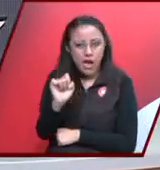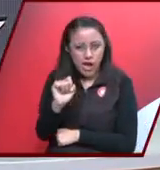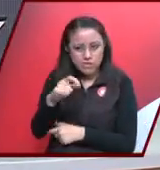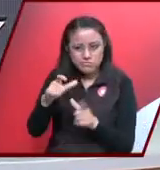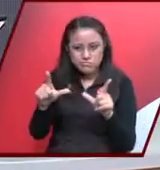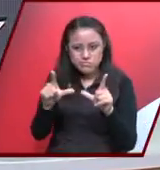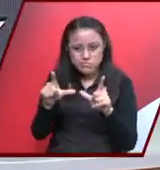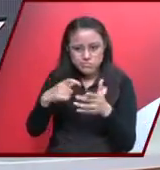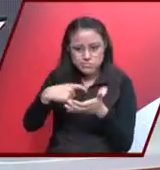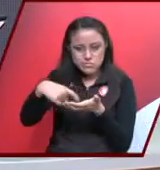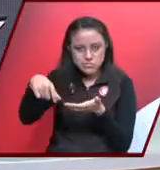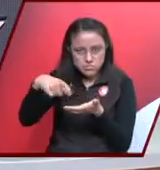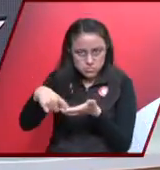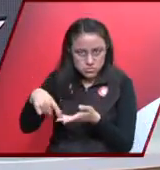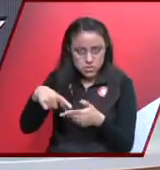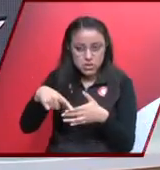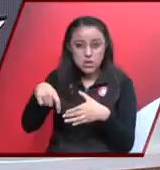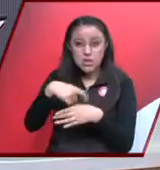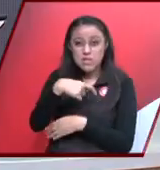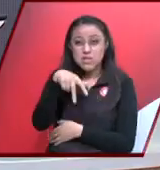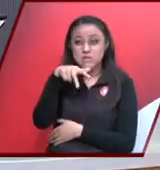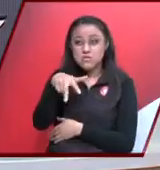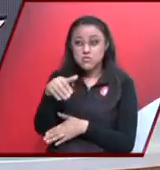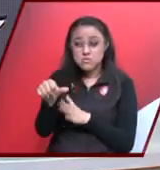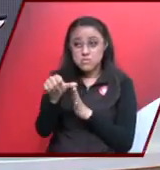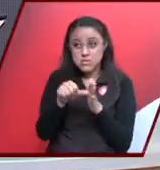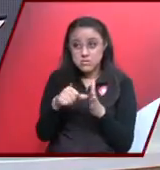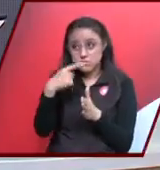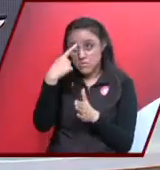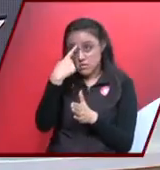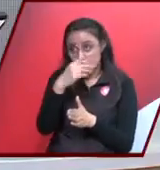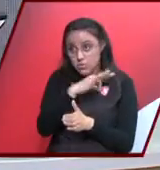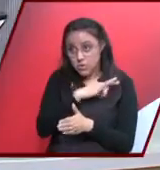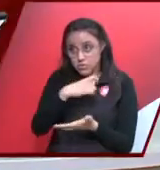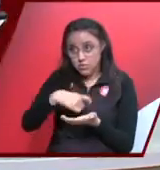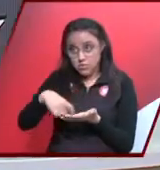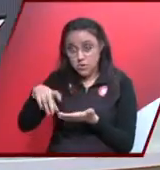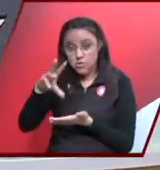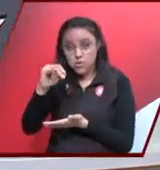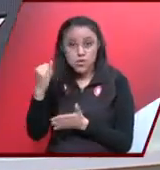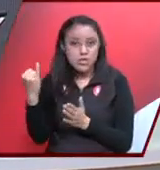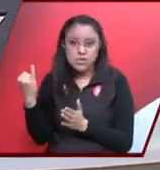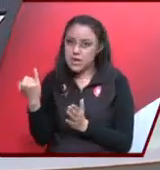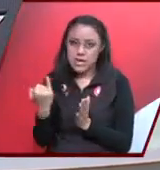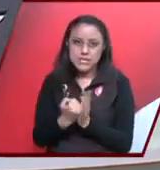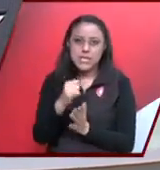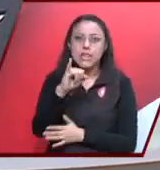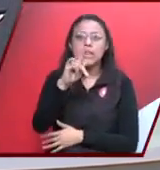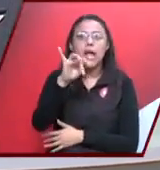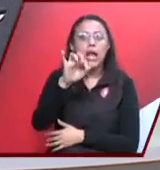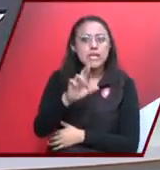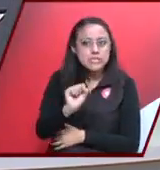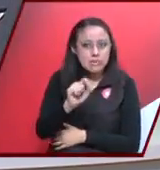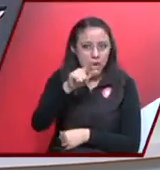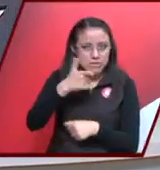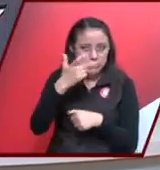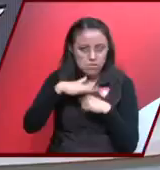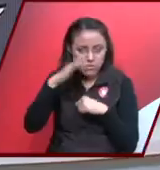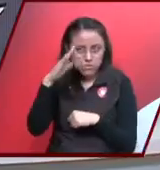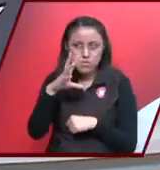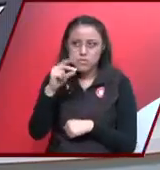sabemos que 18 meses nos pueden zafar de una bronca para conseguir algo que queremos, sin intereses, claro, obviamente, pero hay que